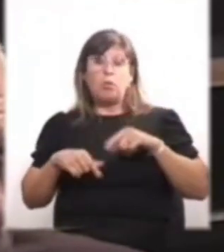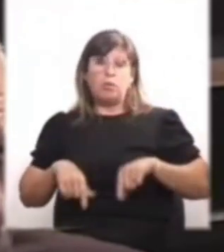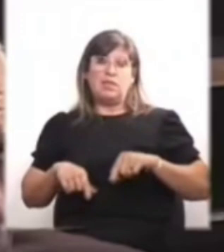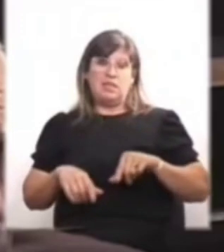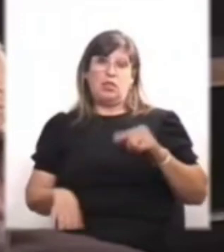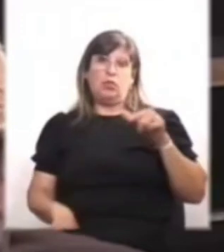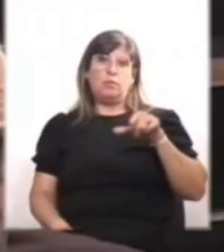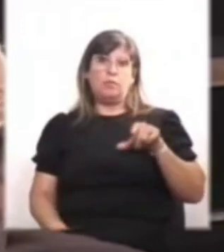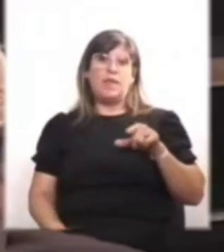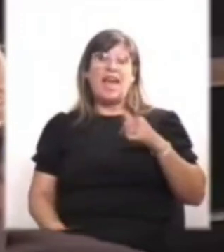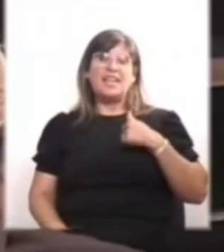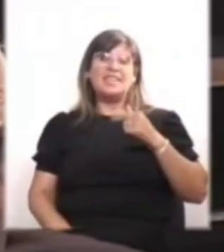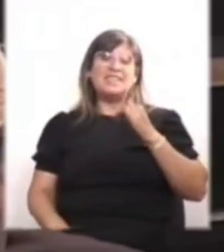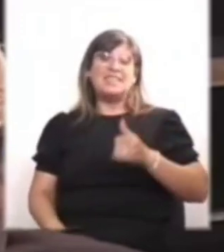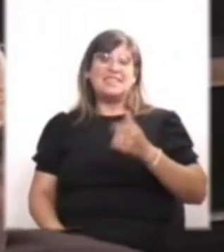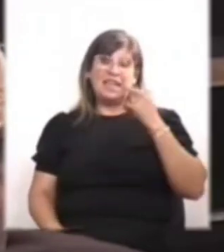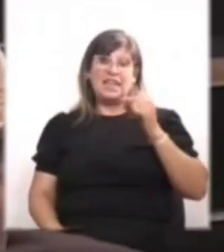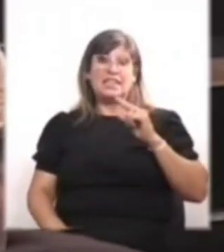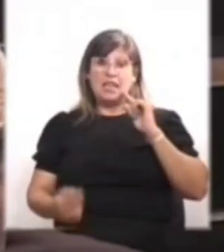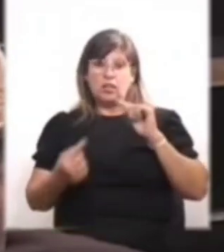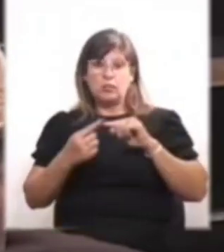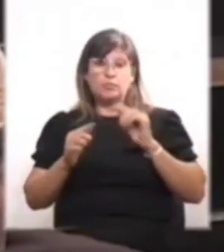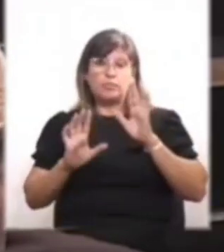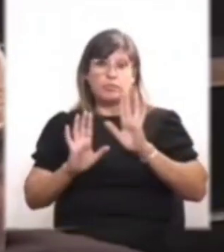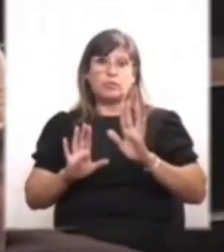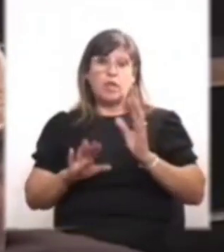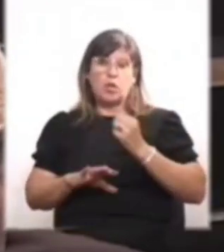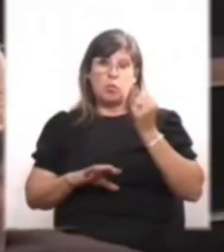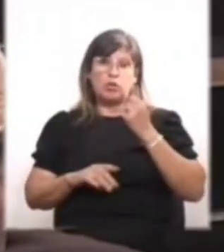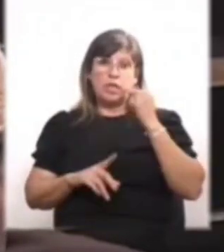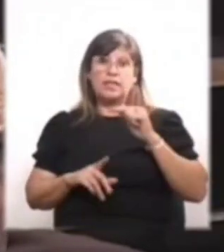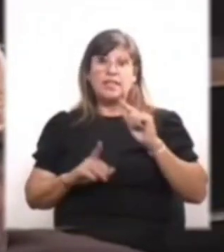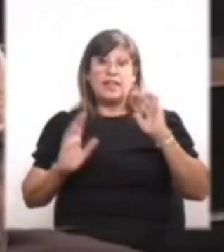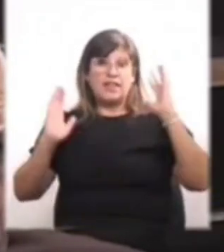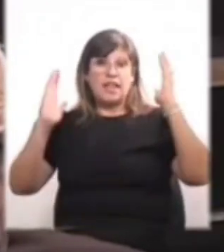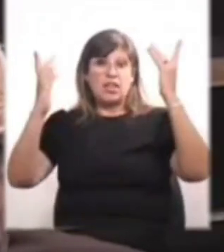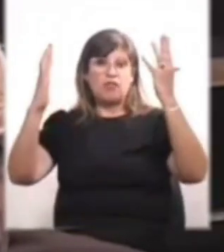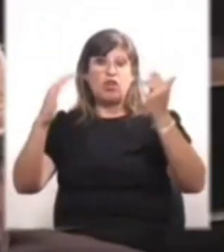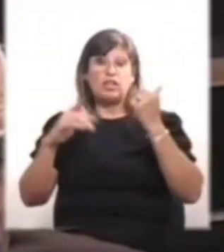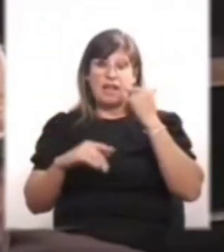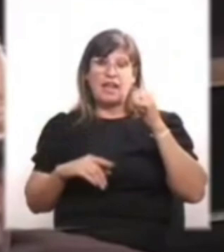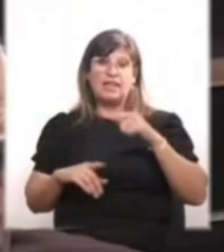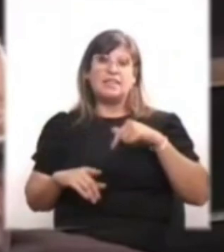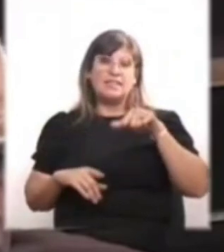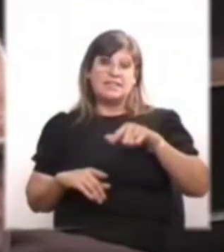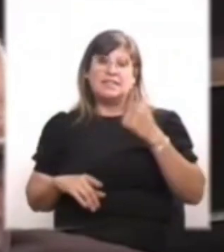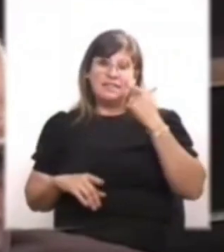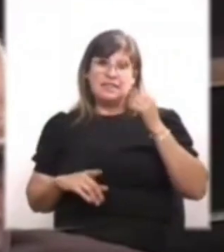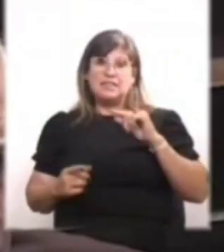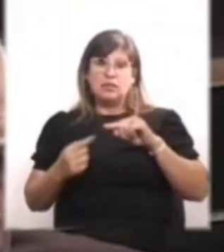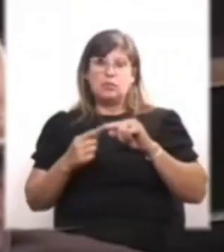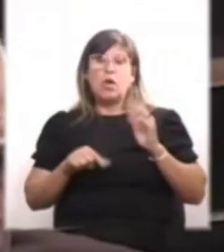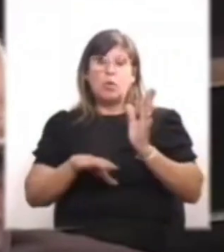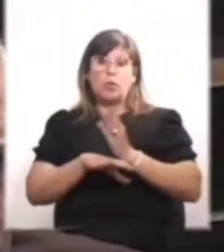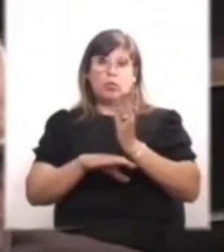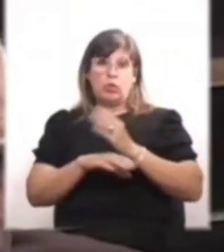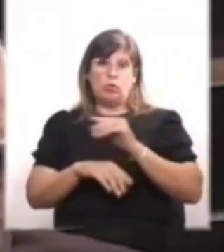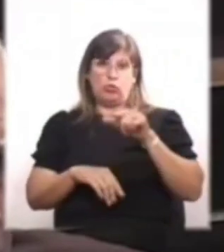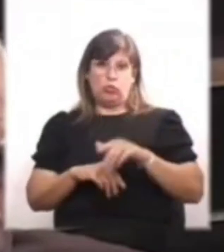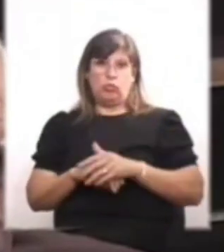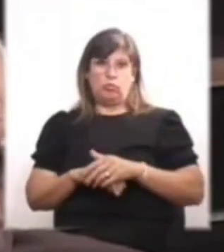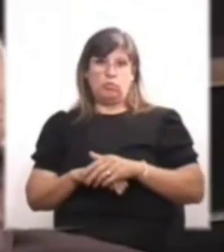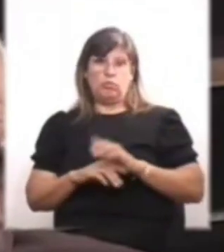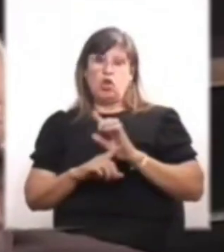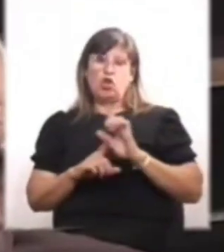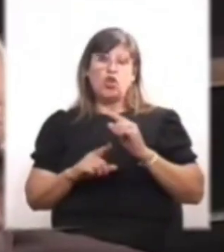ministerio. Allí ustedes tienen los cometidos sustantivos de la Dirección General Forestal presenta de sí mismo. Se trata de cometidos productivos,